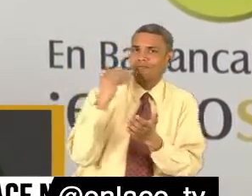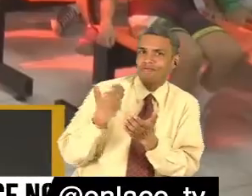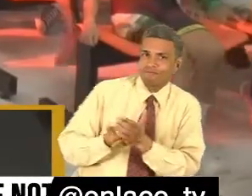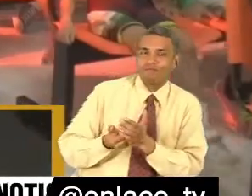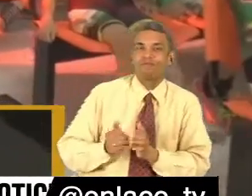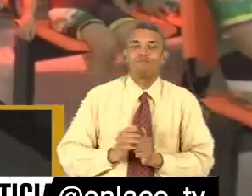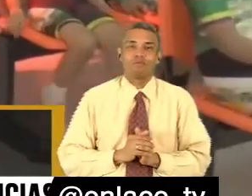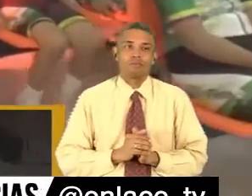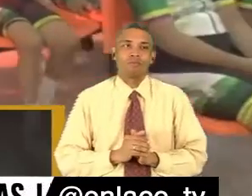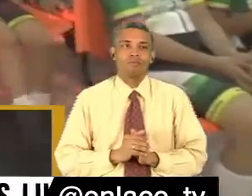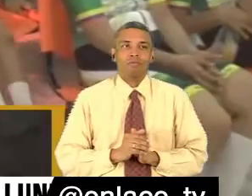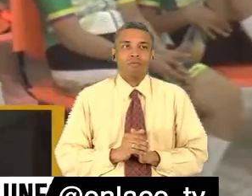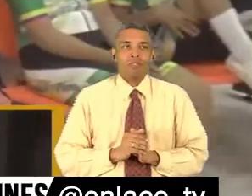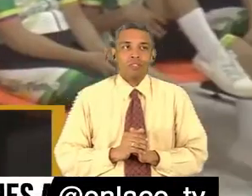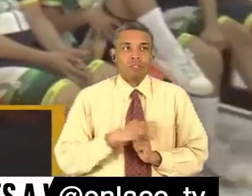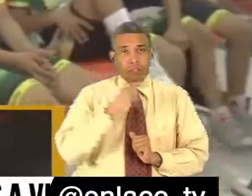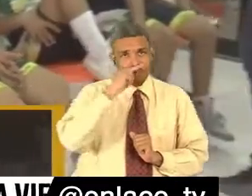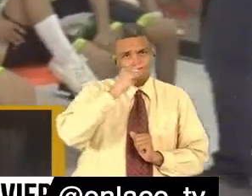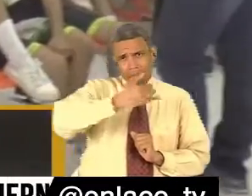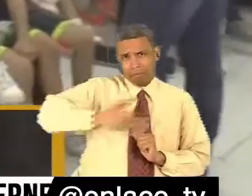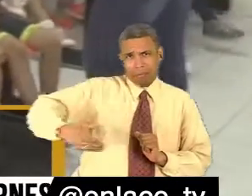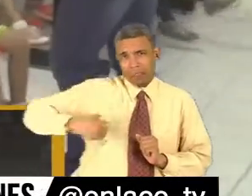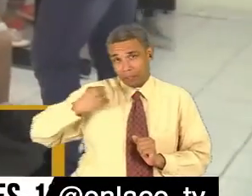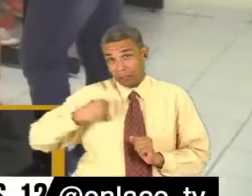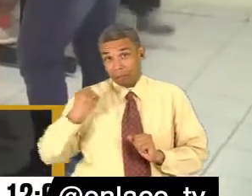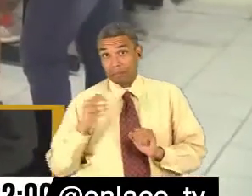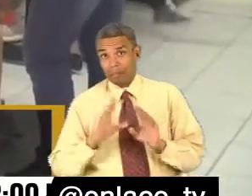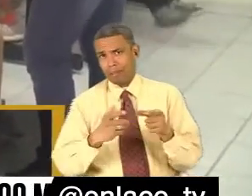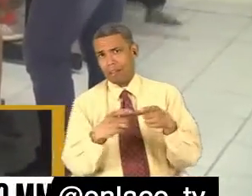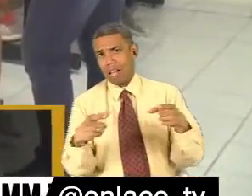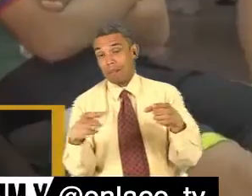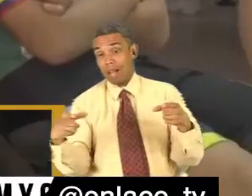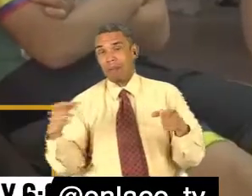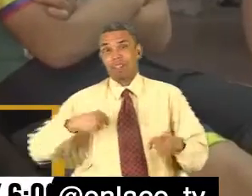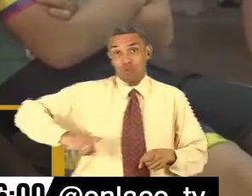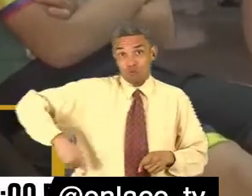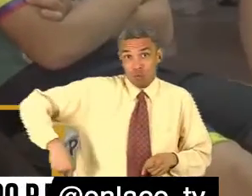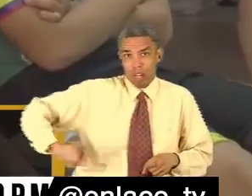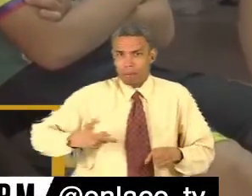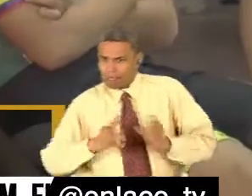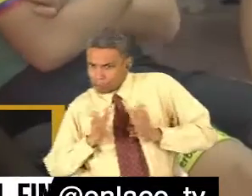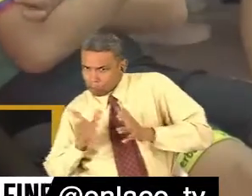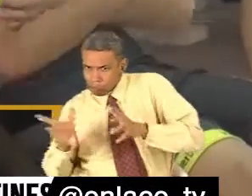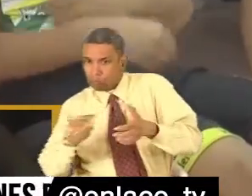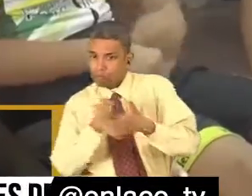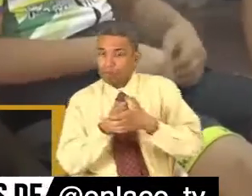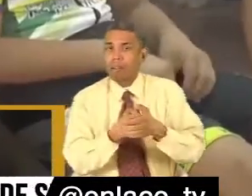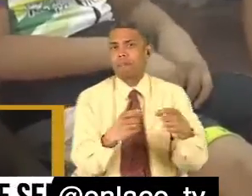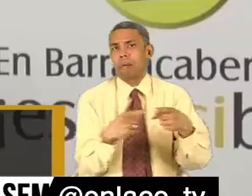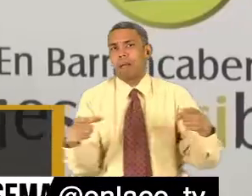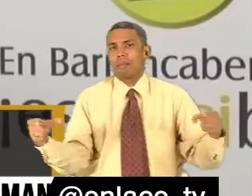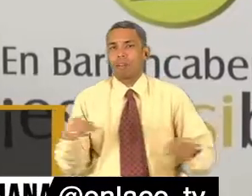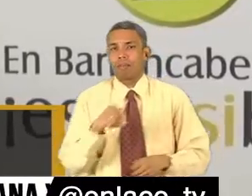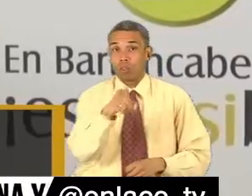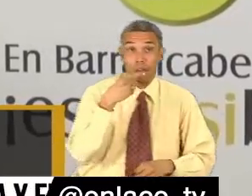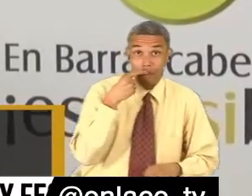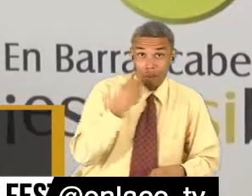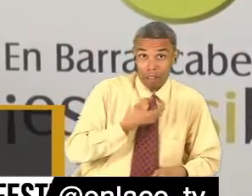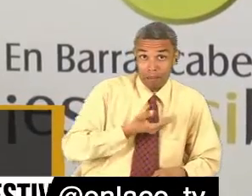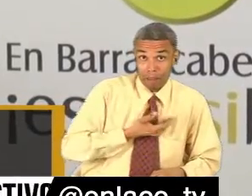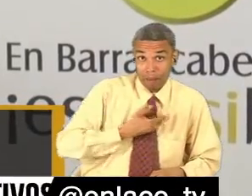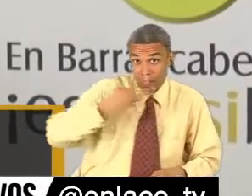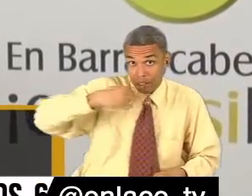con la masificación que tienen los niños. Pues se están masificando más las escuelas. Esperamos que los papitos que quieran ingresar a nuestras